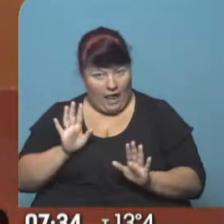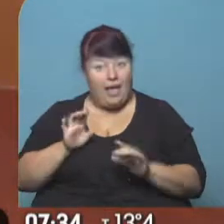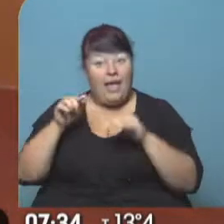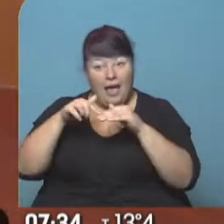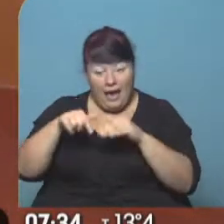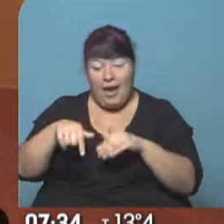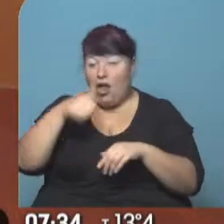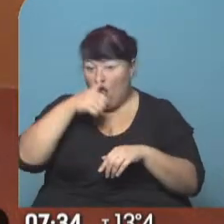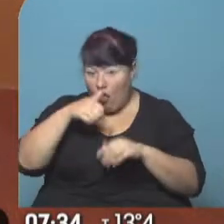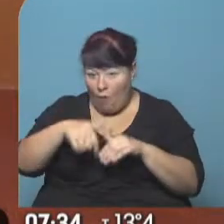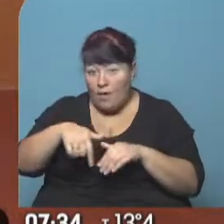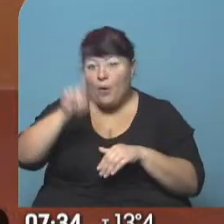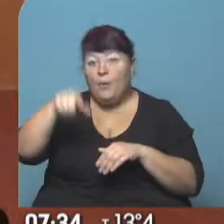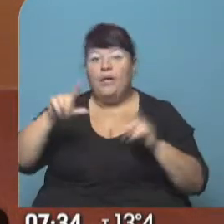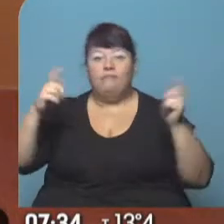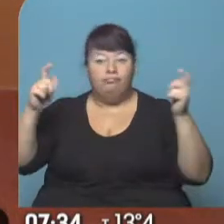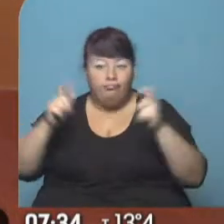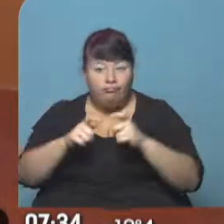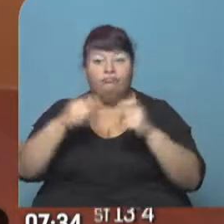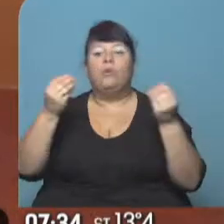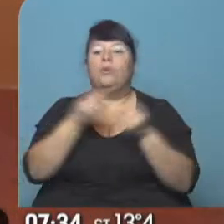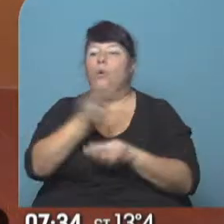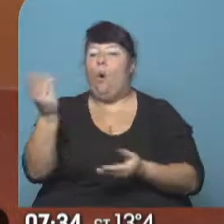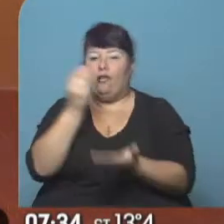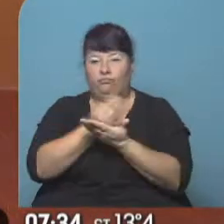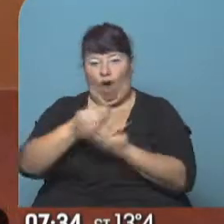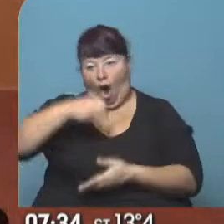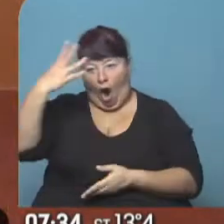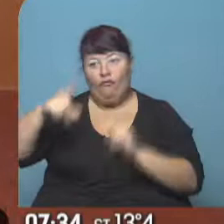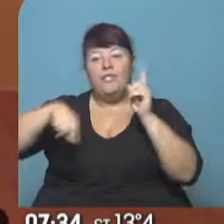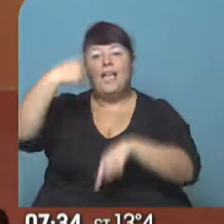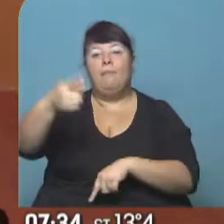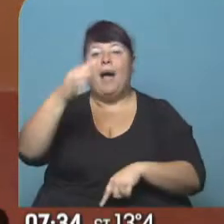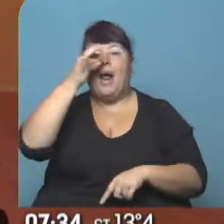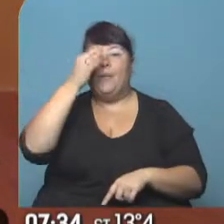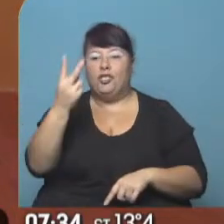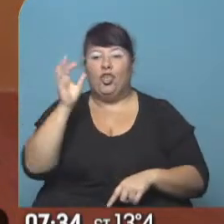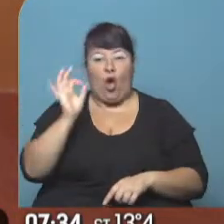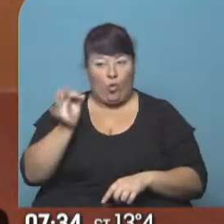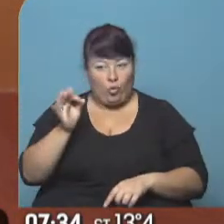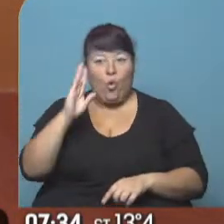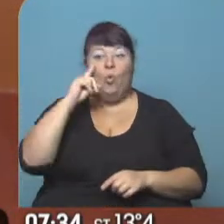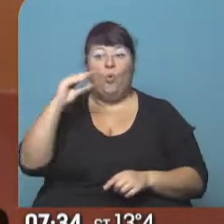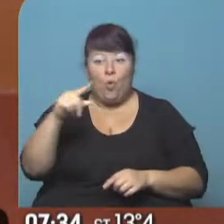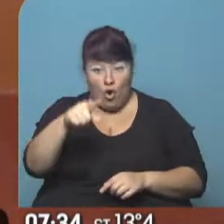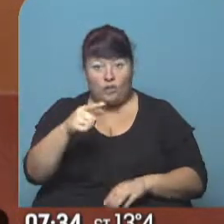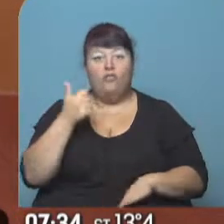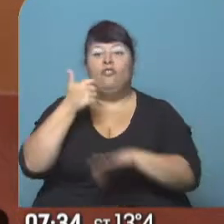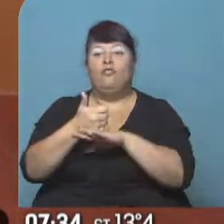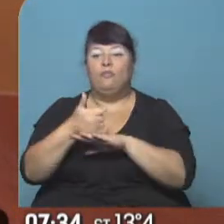allí, del día domingo, van a salir ya formalmente los candidatos para el próximo 22 de octubre. Esteban Bullrich